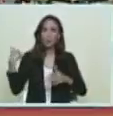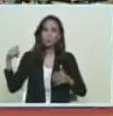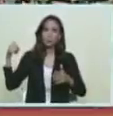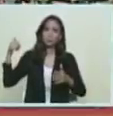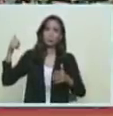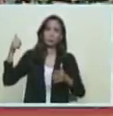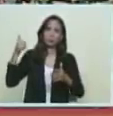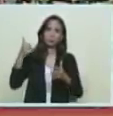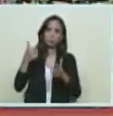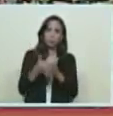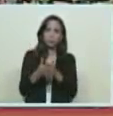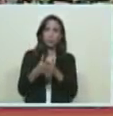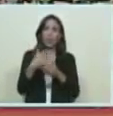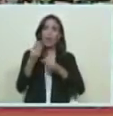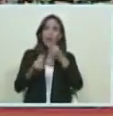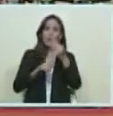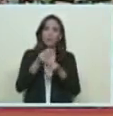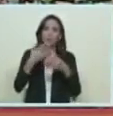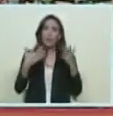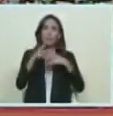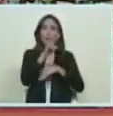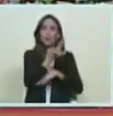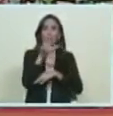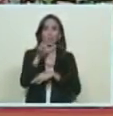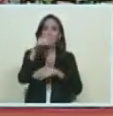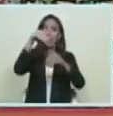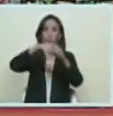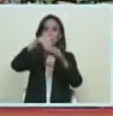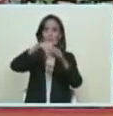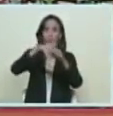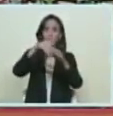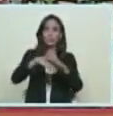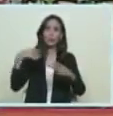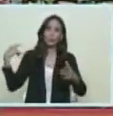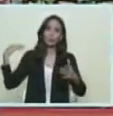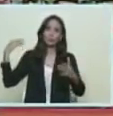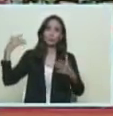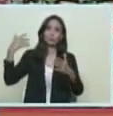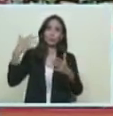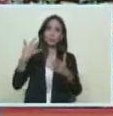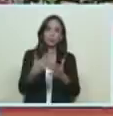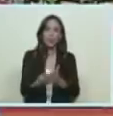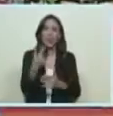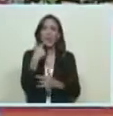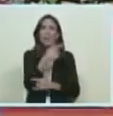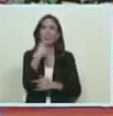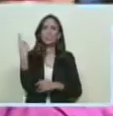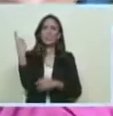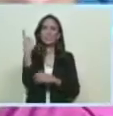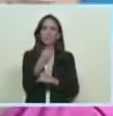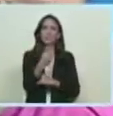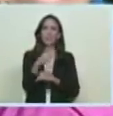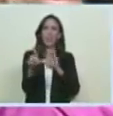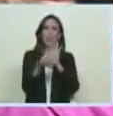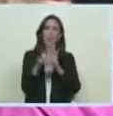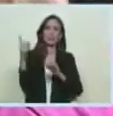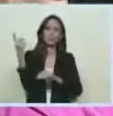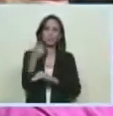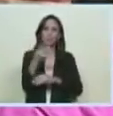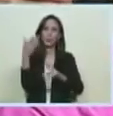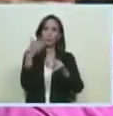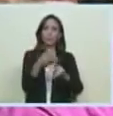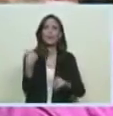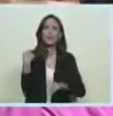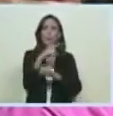Ha hecho, va a hacer ahora 23 elecciones. Y ellos dicen que somos una dictadura. Yo les pregunto a